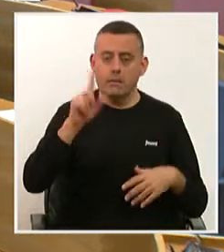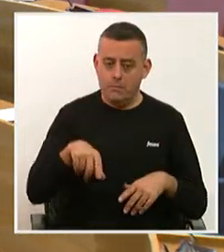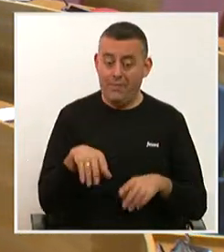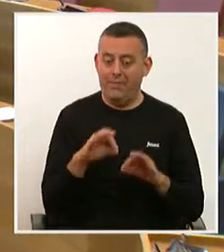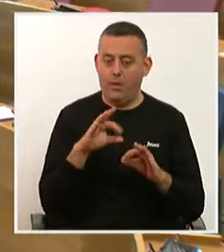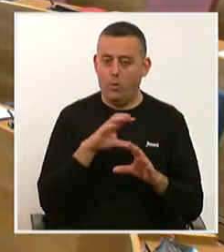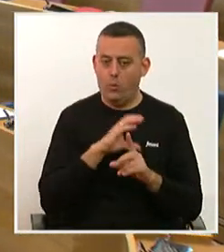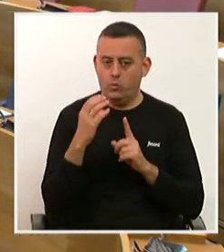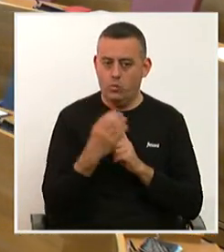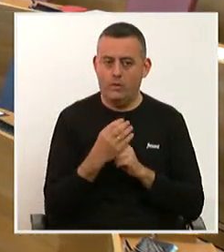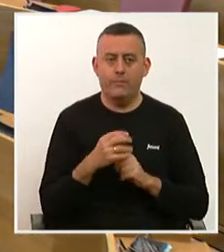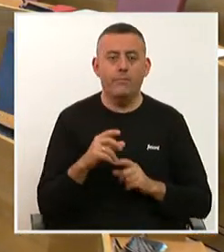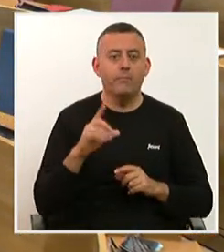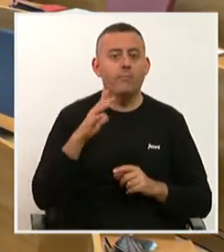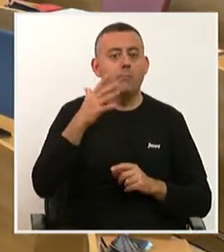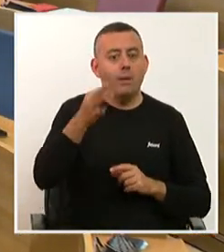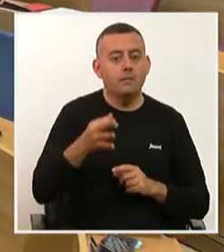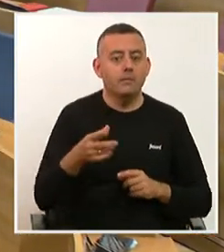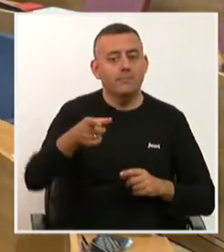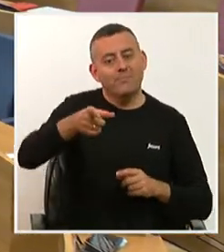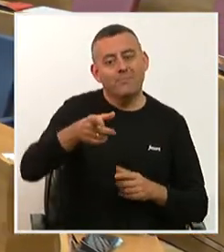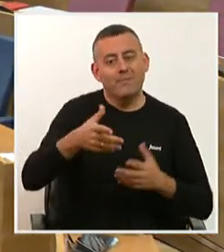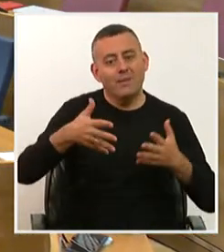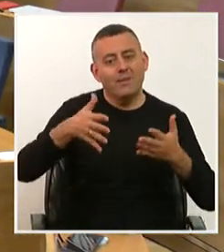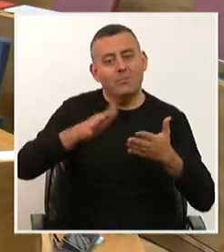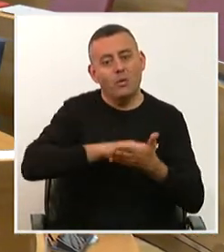aos han con